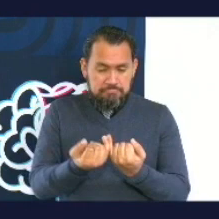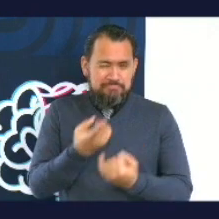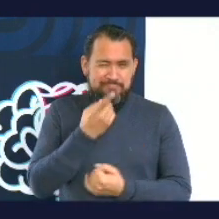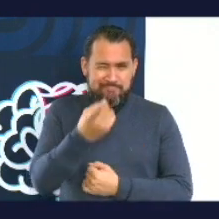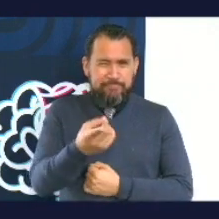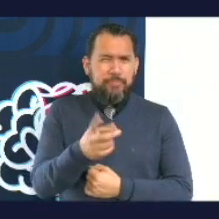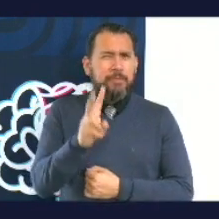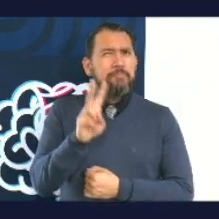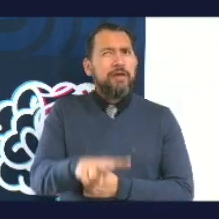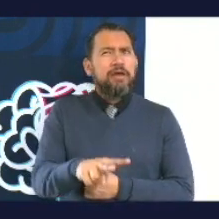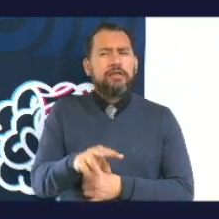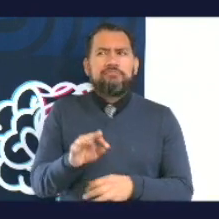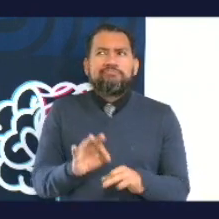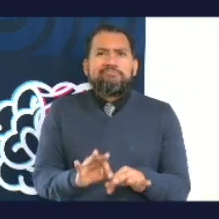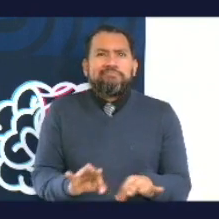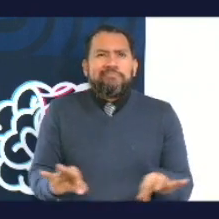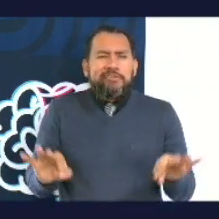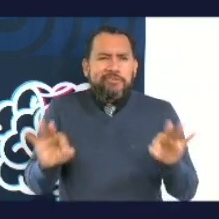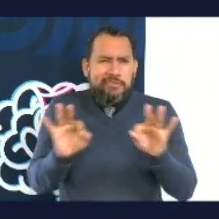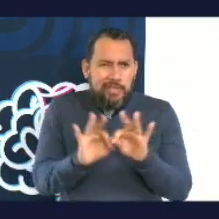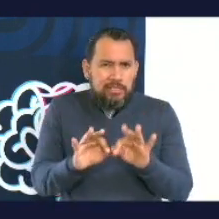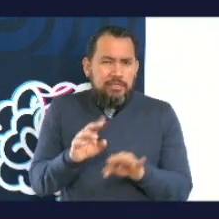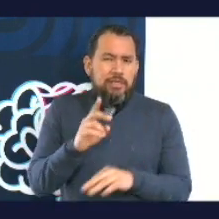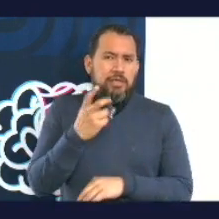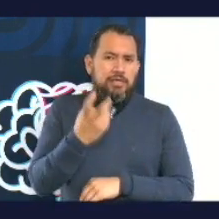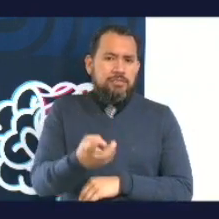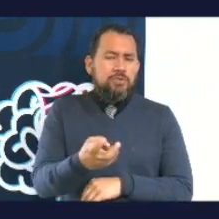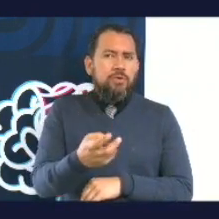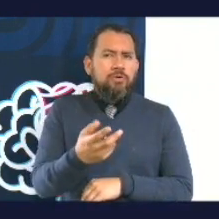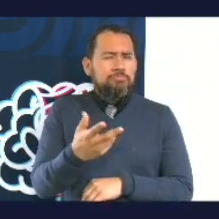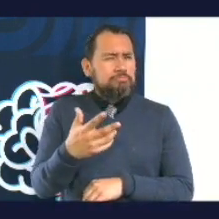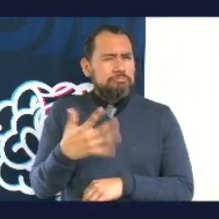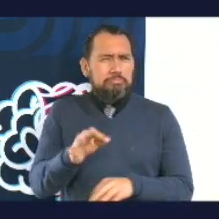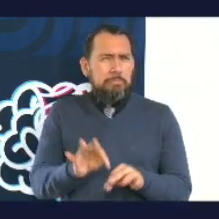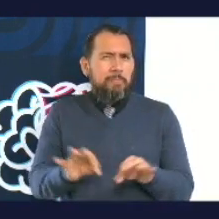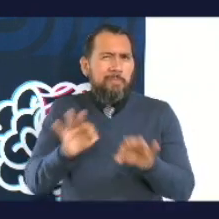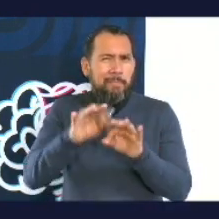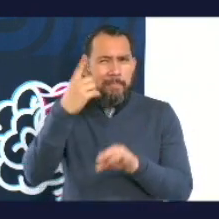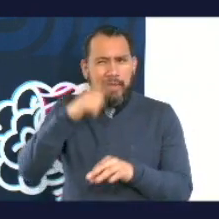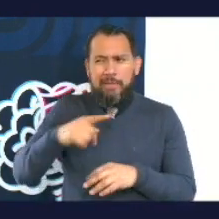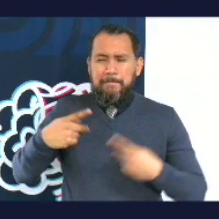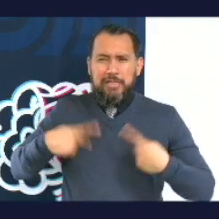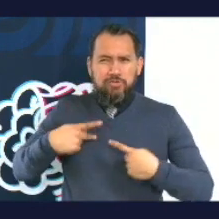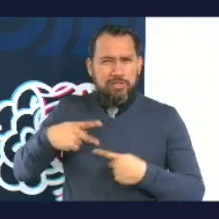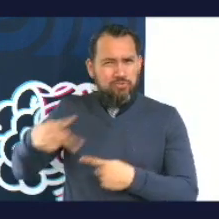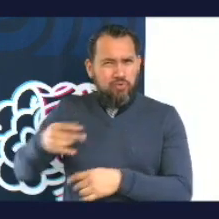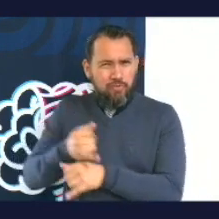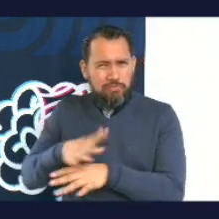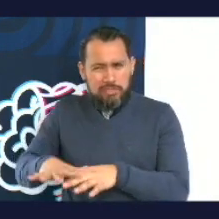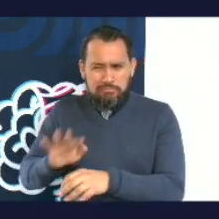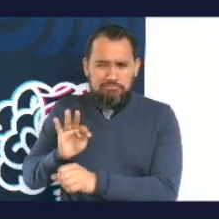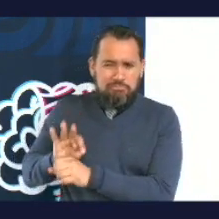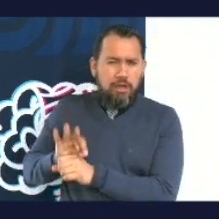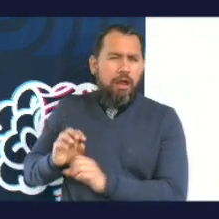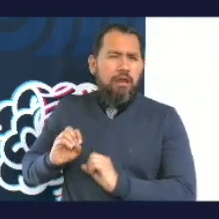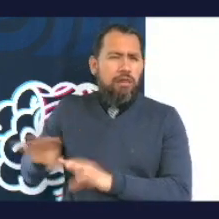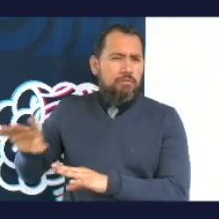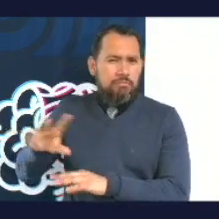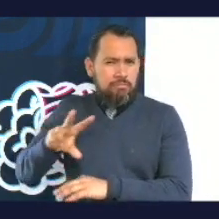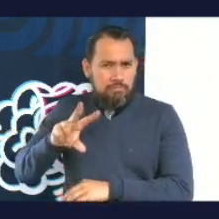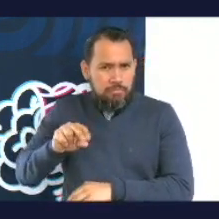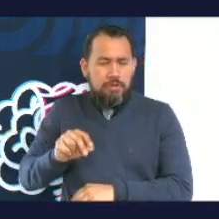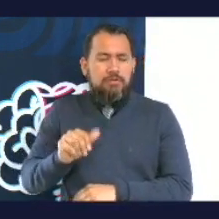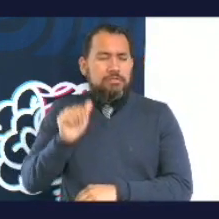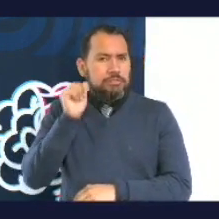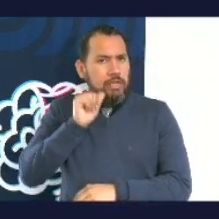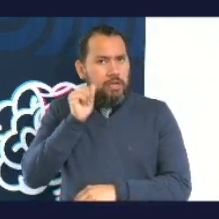importancia de proteger nuestros datos personales no puede ser de ninguna manera subestimada o dejada a olvido y